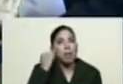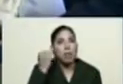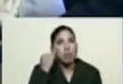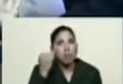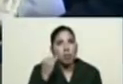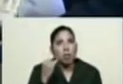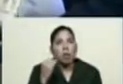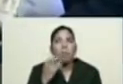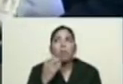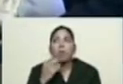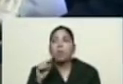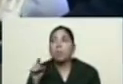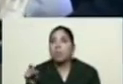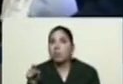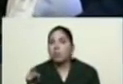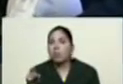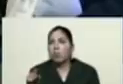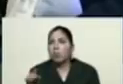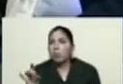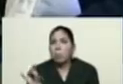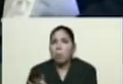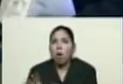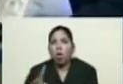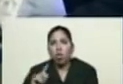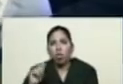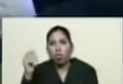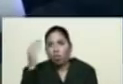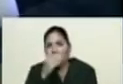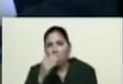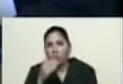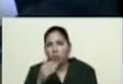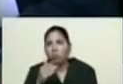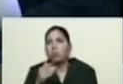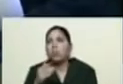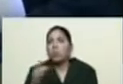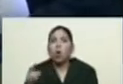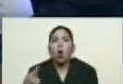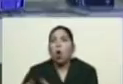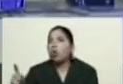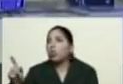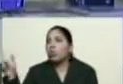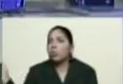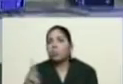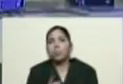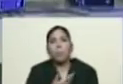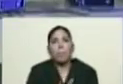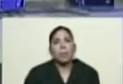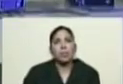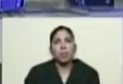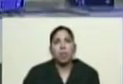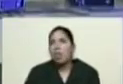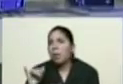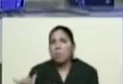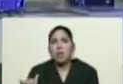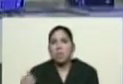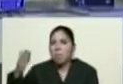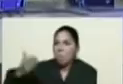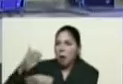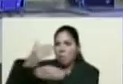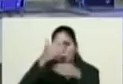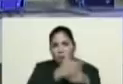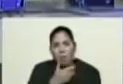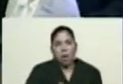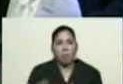estará Trump, pero será el mismo imperialismo que seguirá atacando a nuestros pueblos, impidiendo o tratando de impedir que se desarrollen.